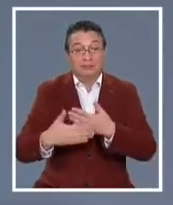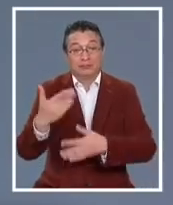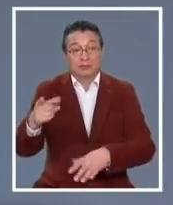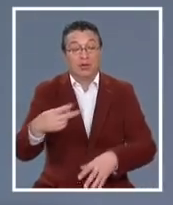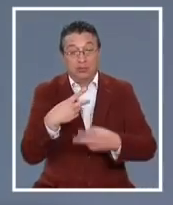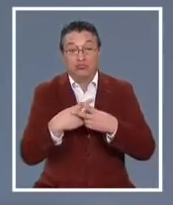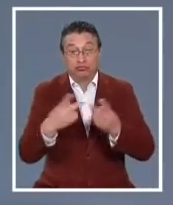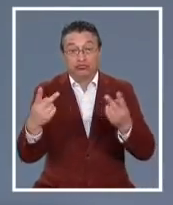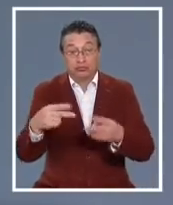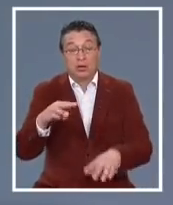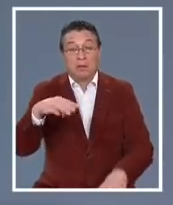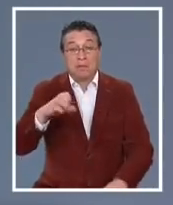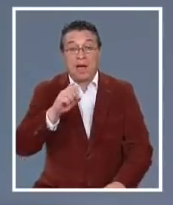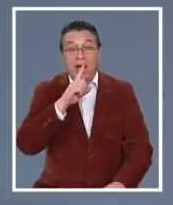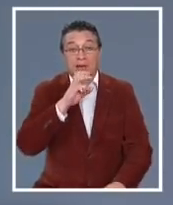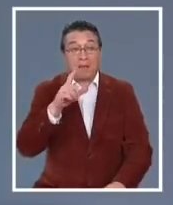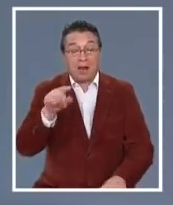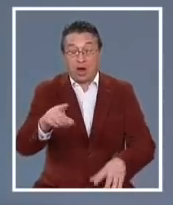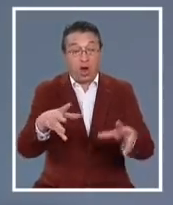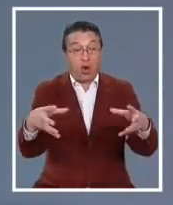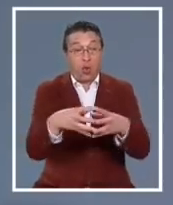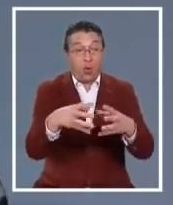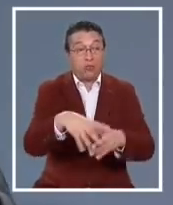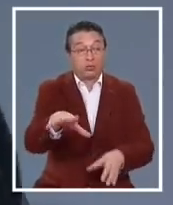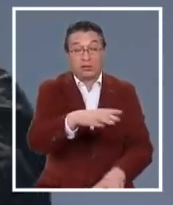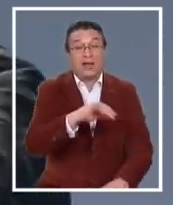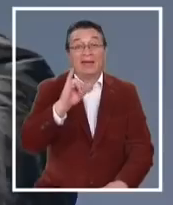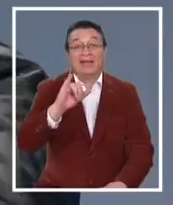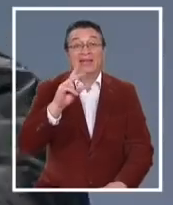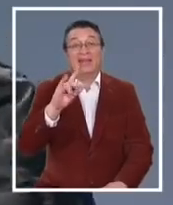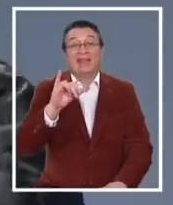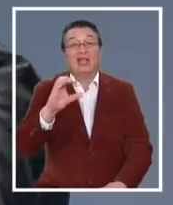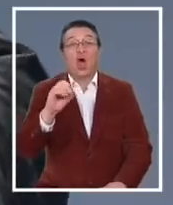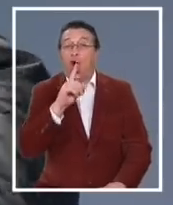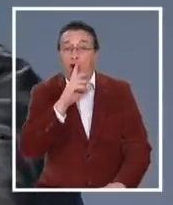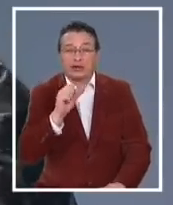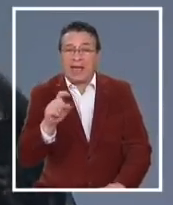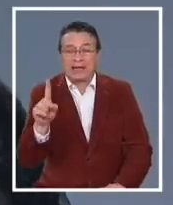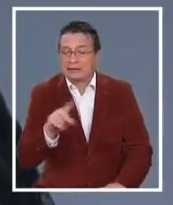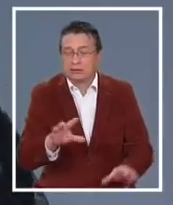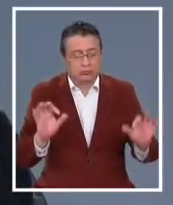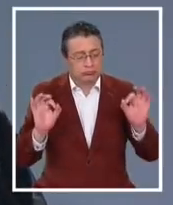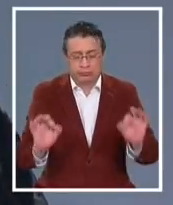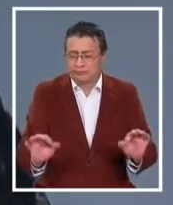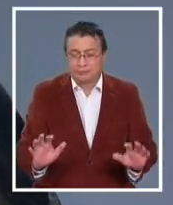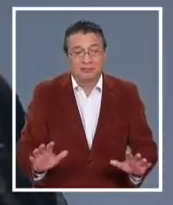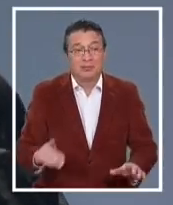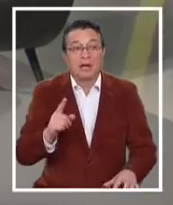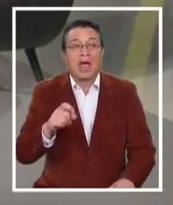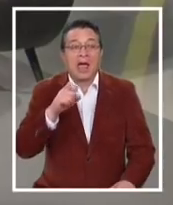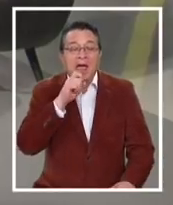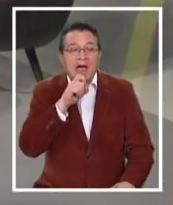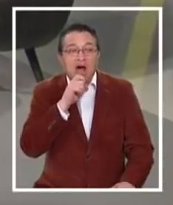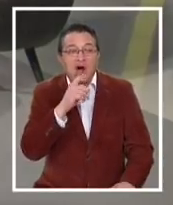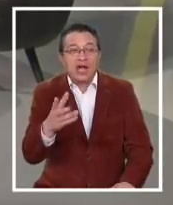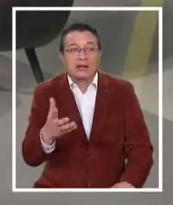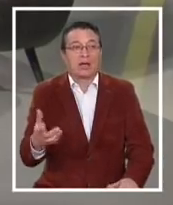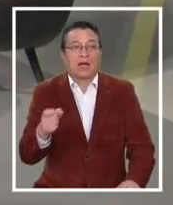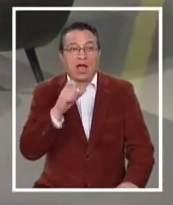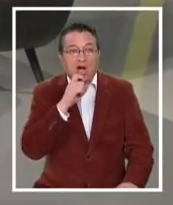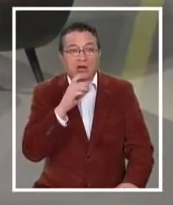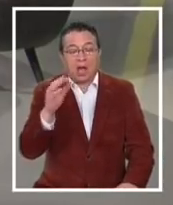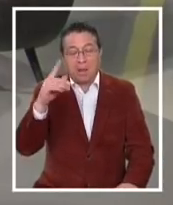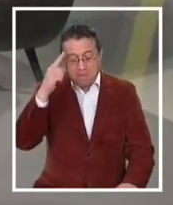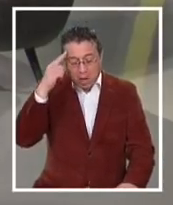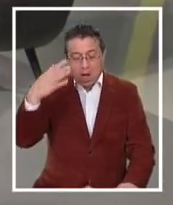la recomiendo a todos, a ese grupo que tú... idiota, en sentido literal, en sentido griego. ¿Ya? El egoísta. Completo. El que piensa en sí